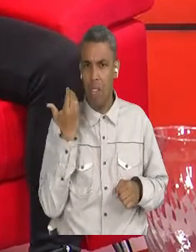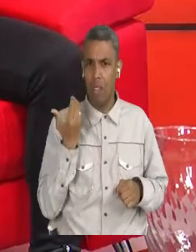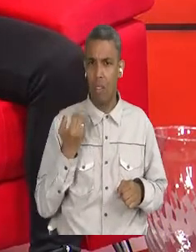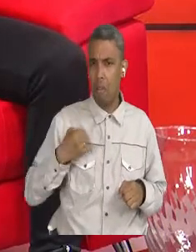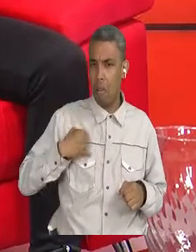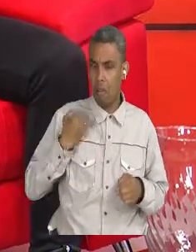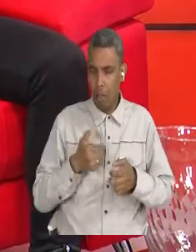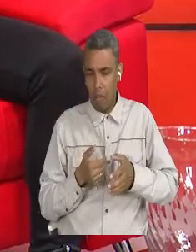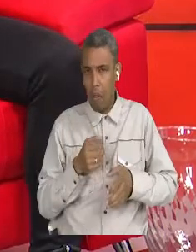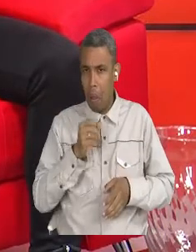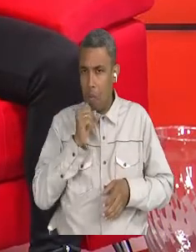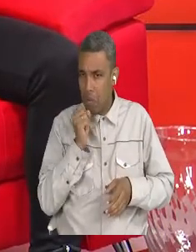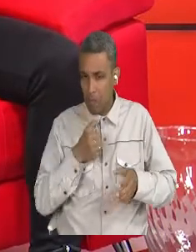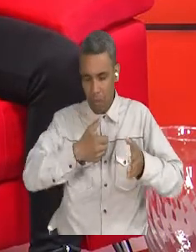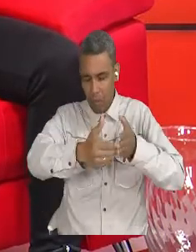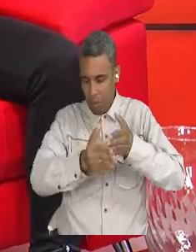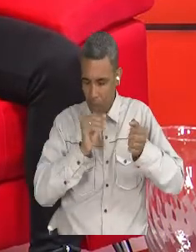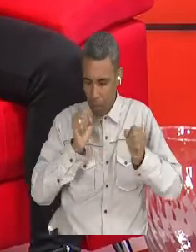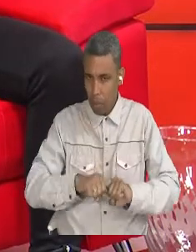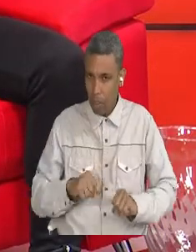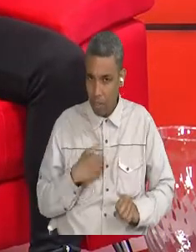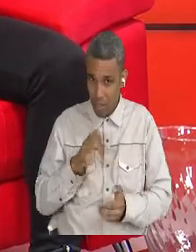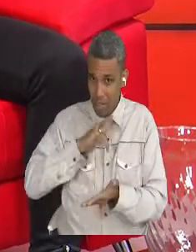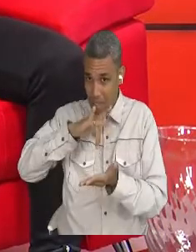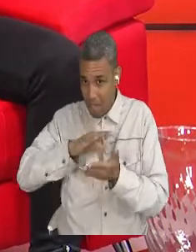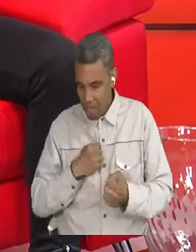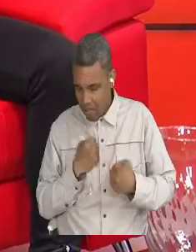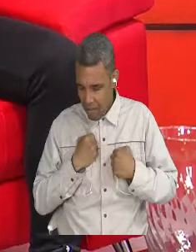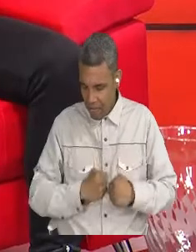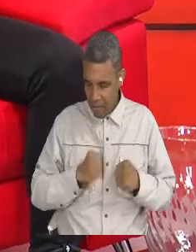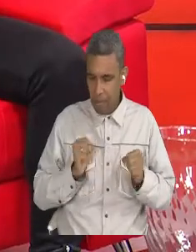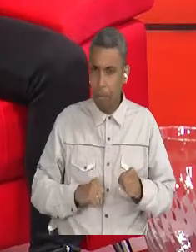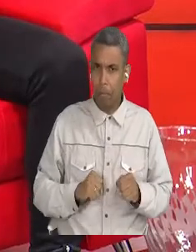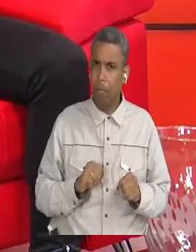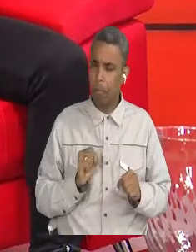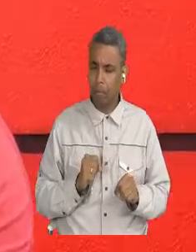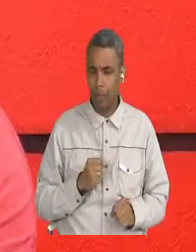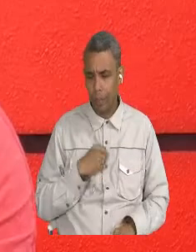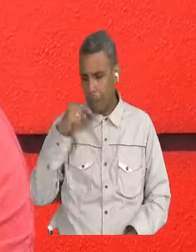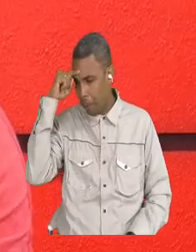ese espacio para que se desahogue, para que busque más allá de que sí es capaz